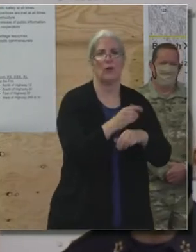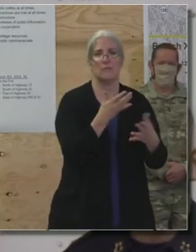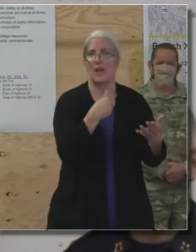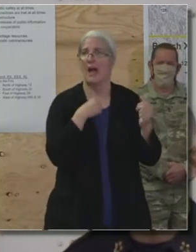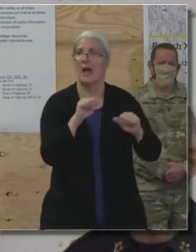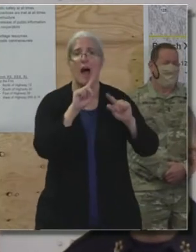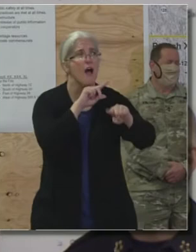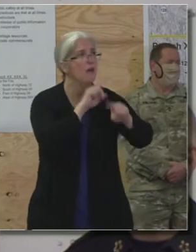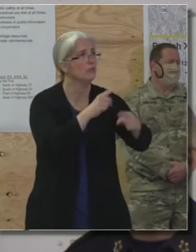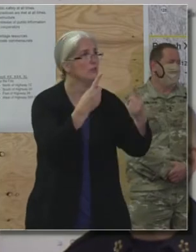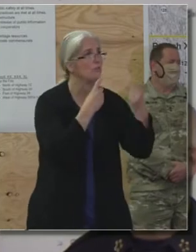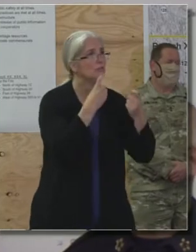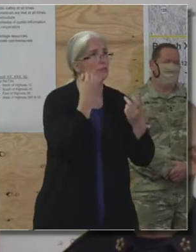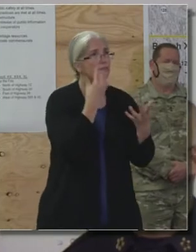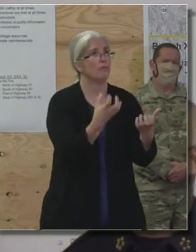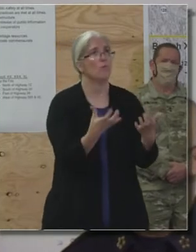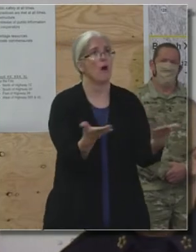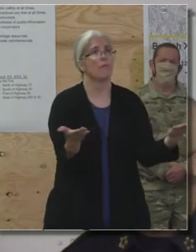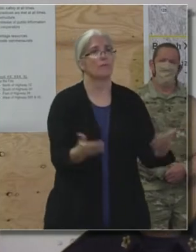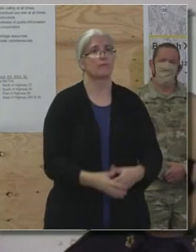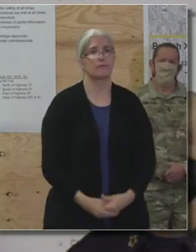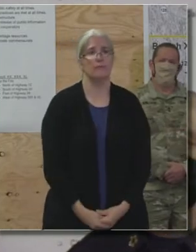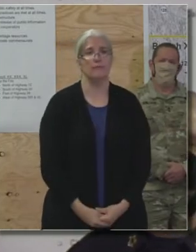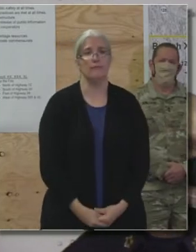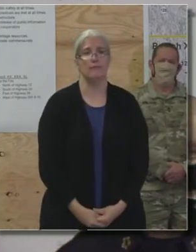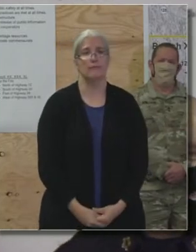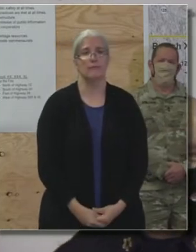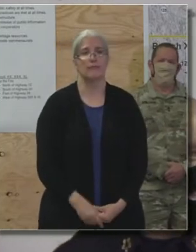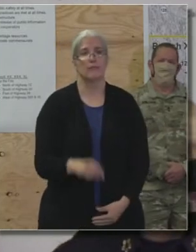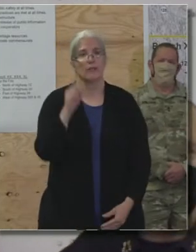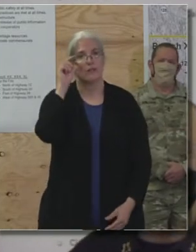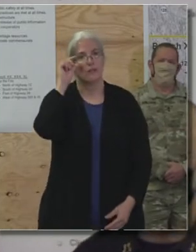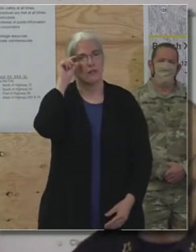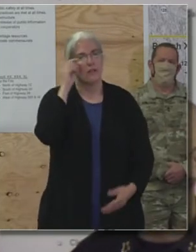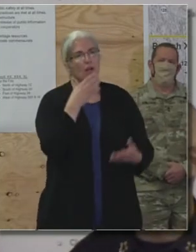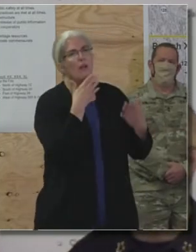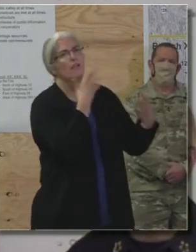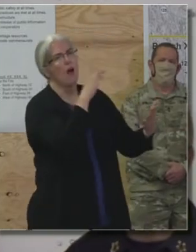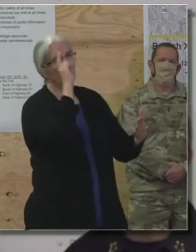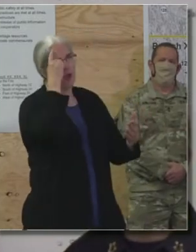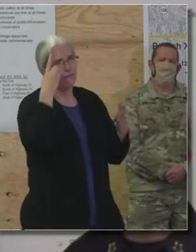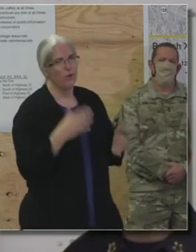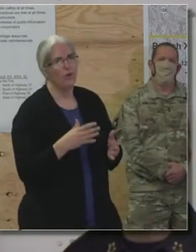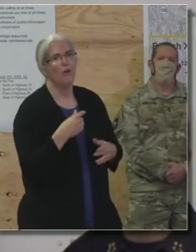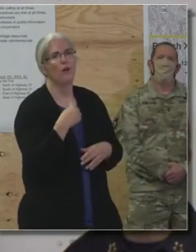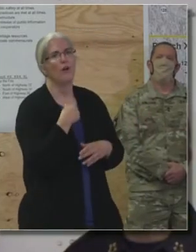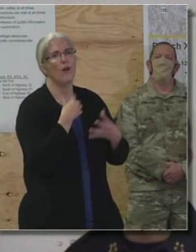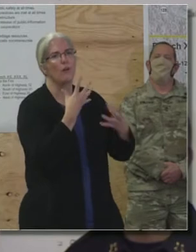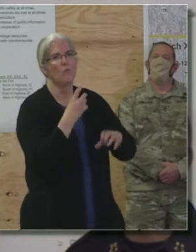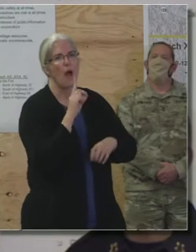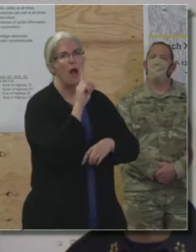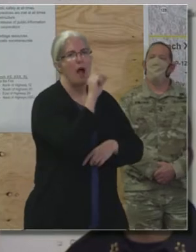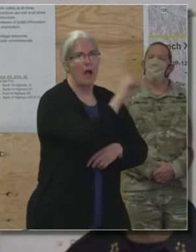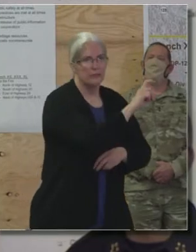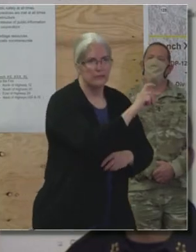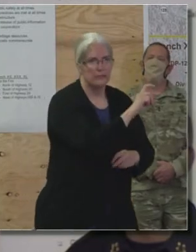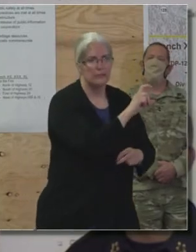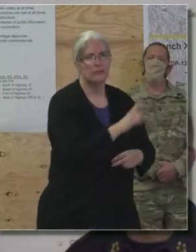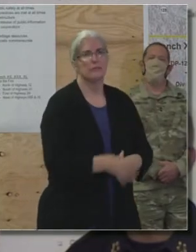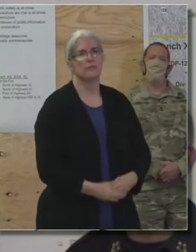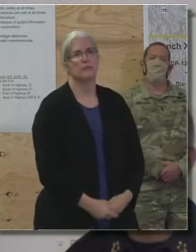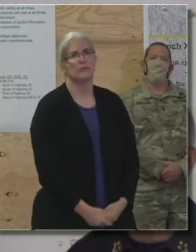pueden contestar las podemos contestarlas con gusto gracias soy el flor nacional del